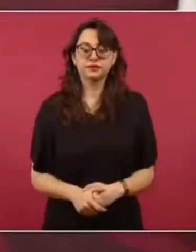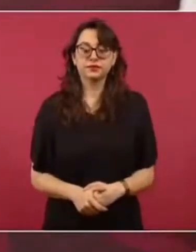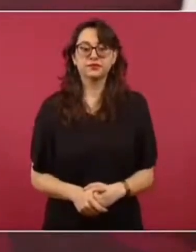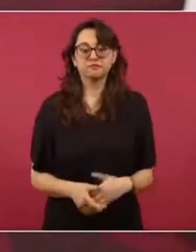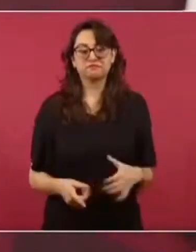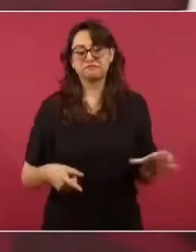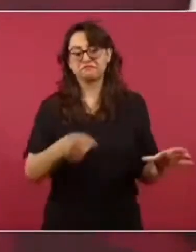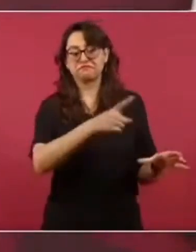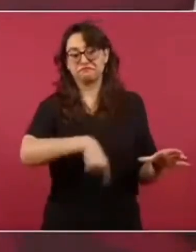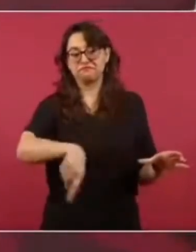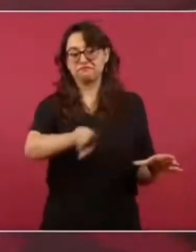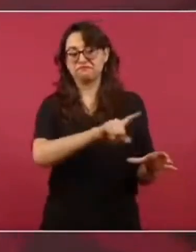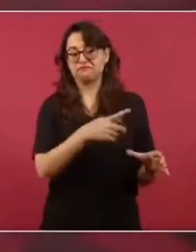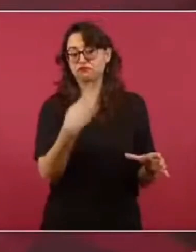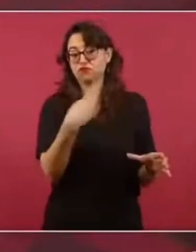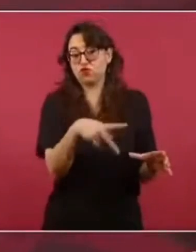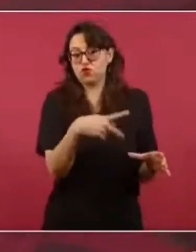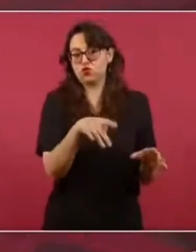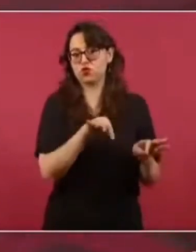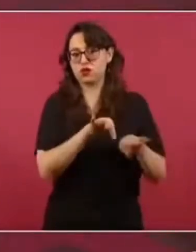Del régimen.